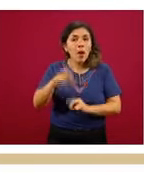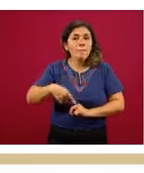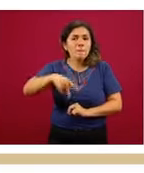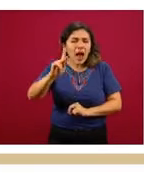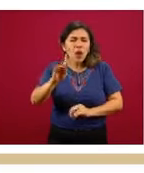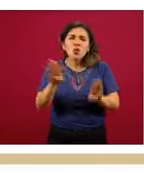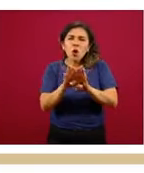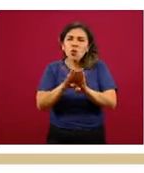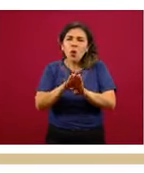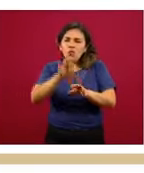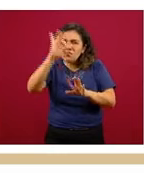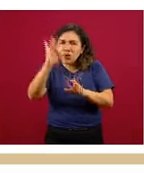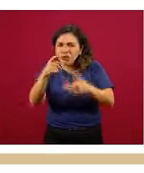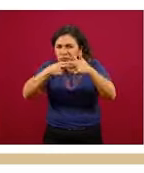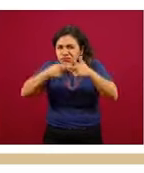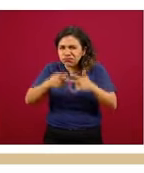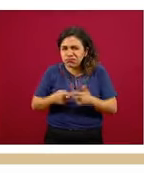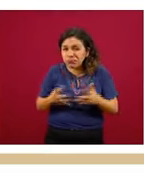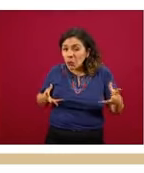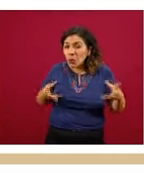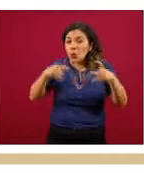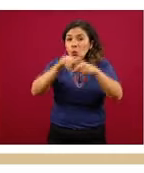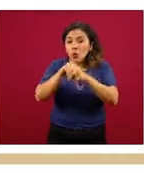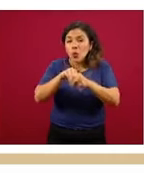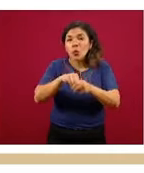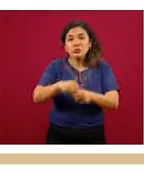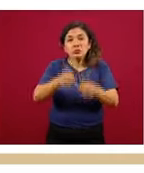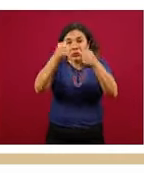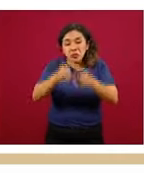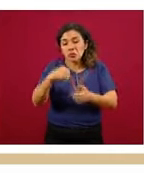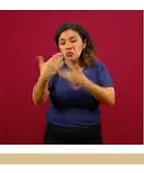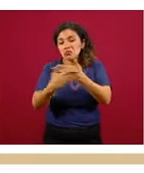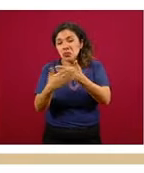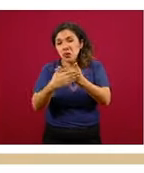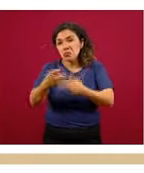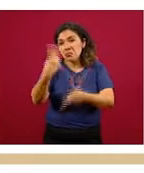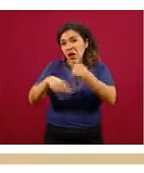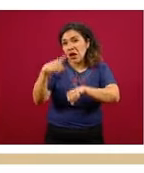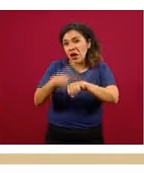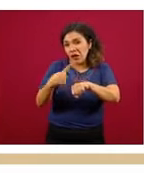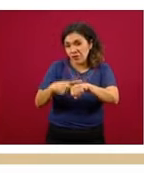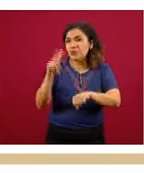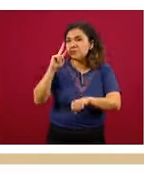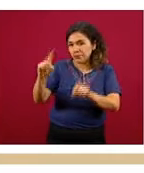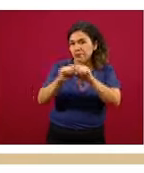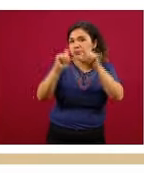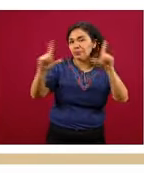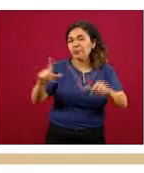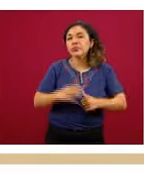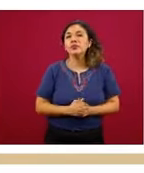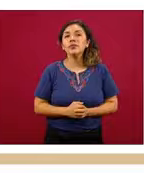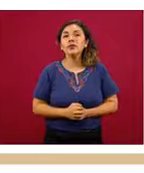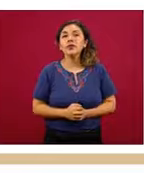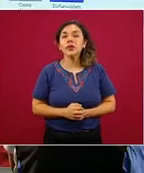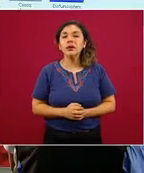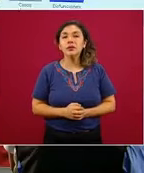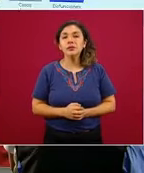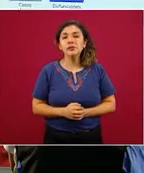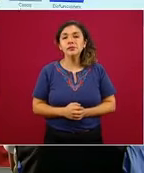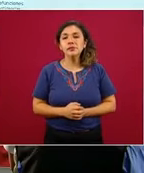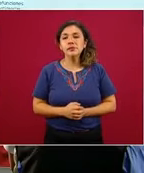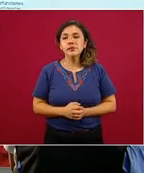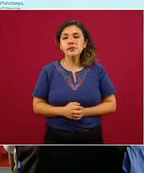aplicamos el porcentaje de positividad a estos y lo sumamos a los que ya están confirmados, vemos en la siguiente diapositiva nuestros